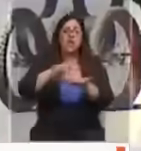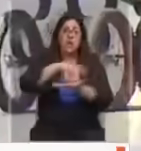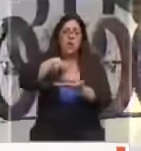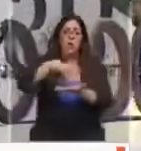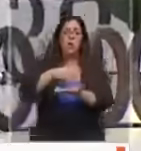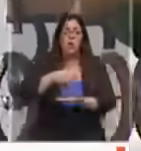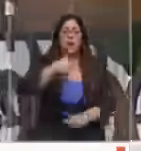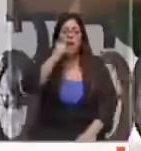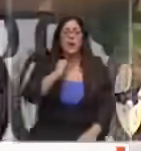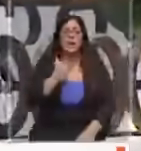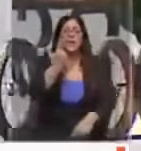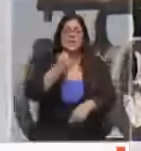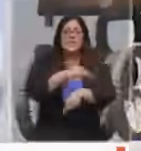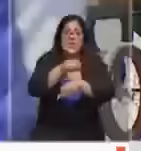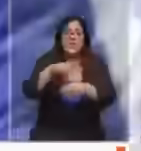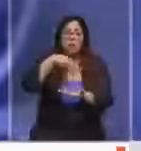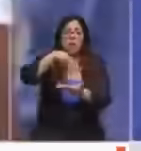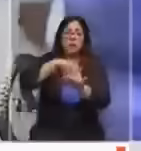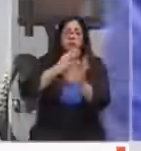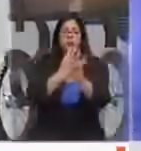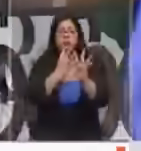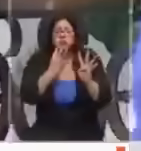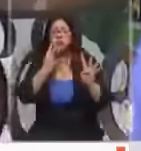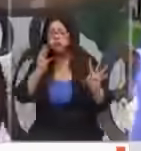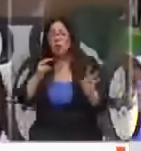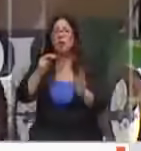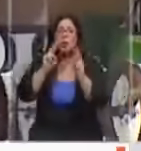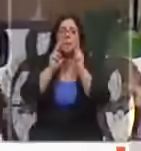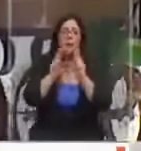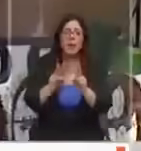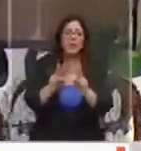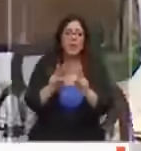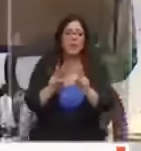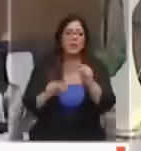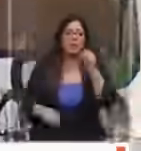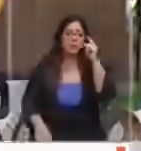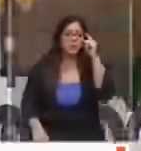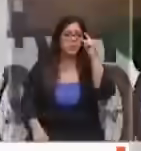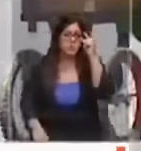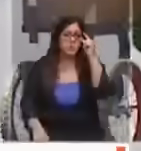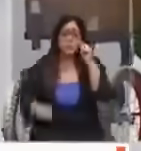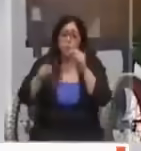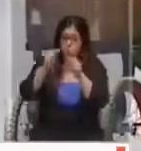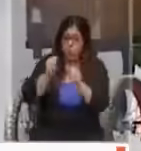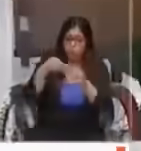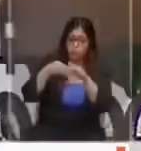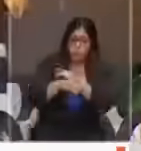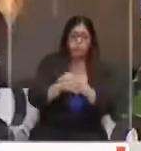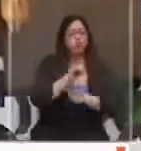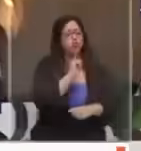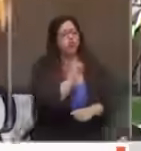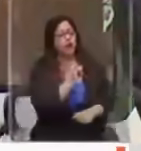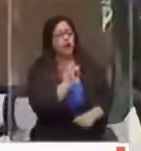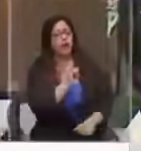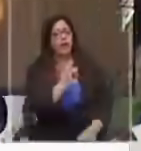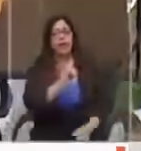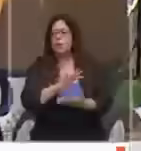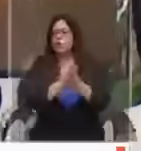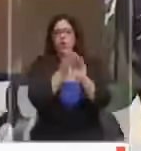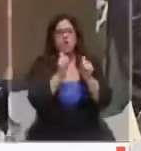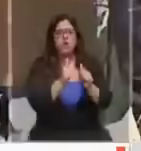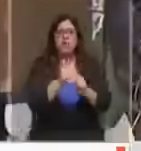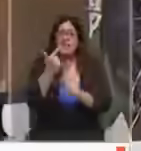me 7 horas en la cola para verlo. Para, ¿7 horas? Dije, mi homenaje. ¿Pudo entrar al ex congreso? Sí. No, todo bien, todo bien.